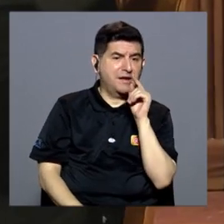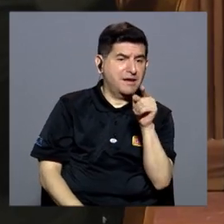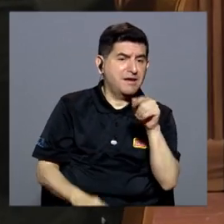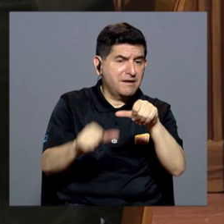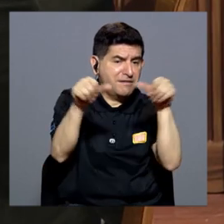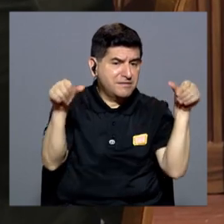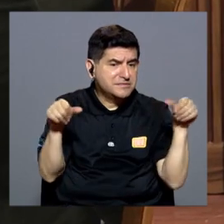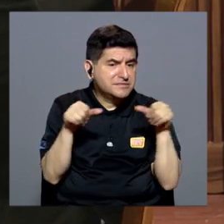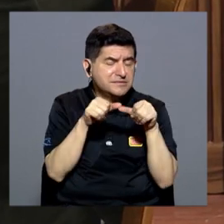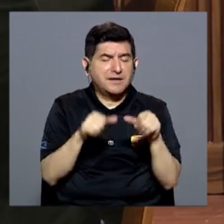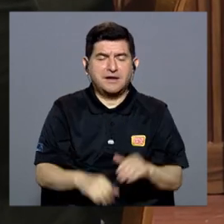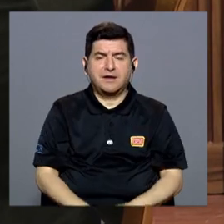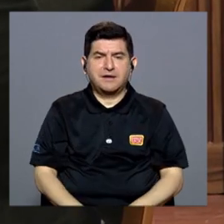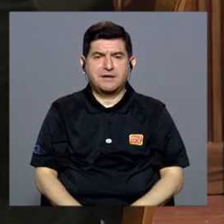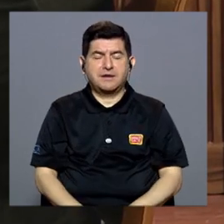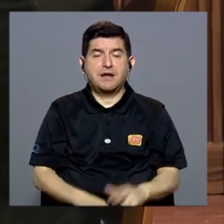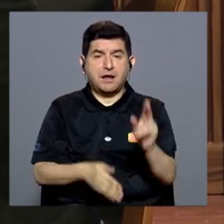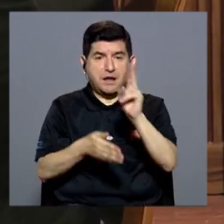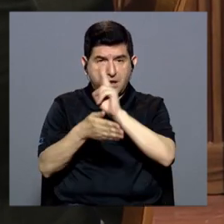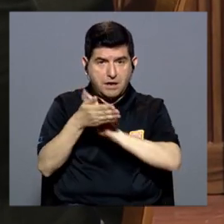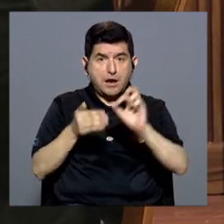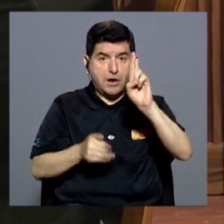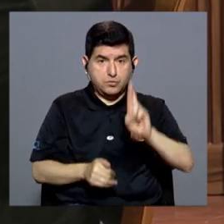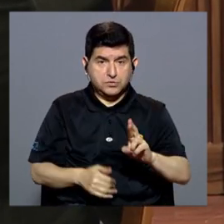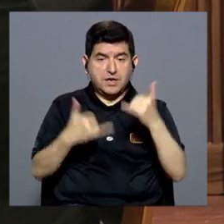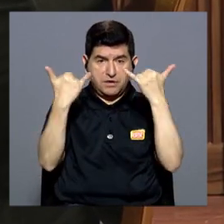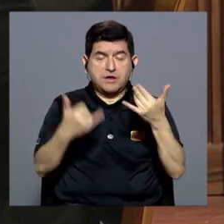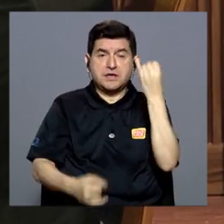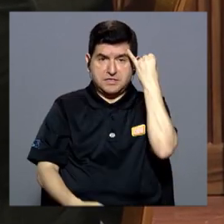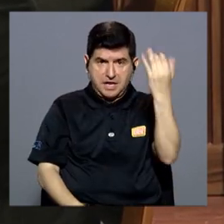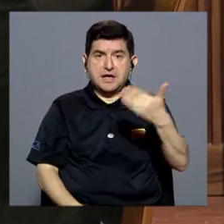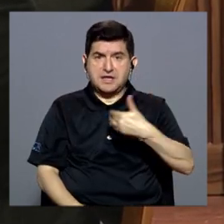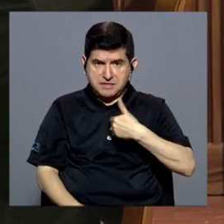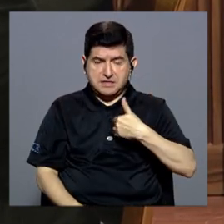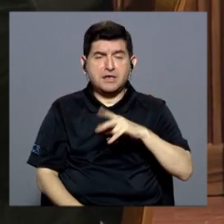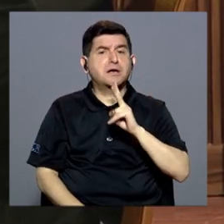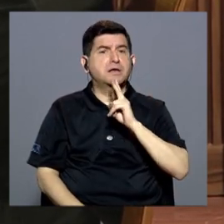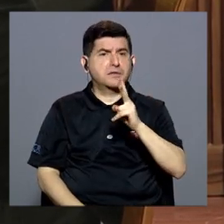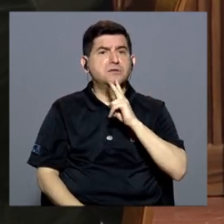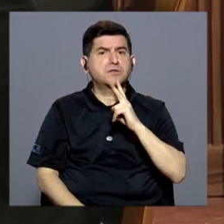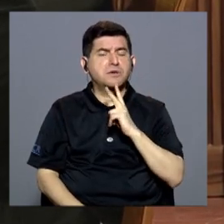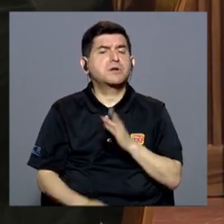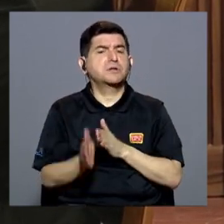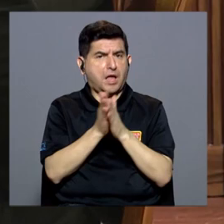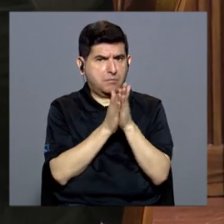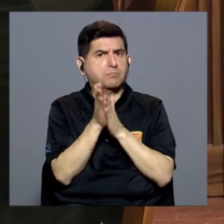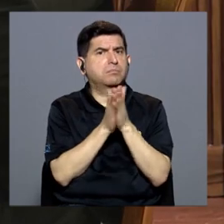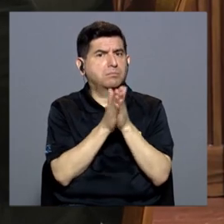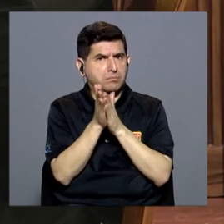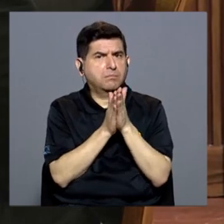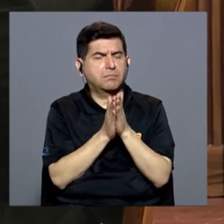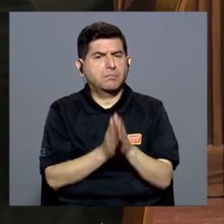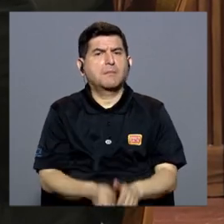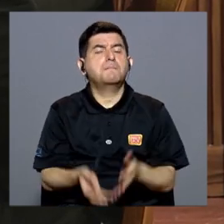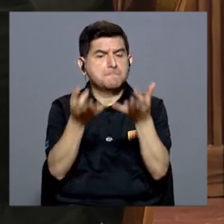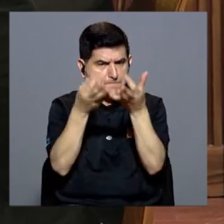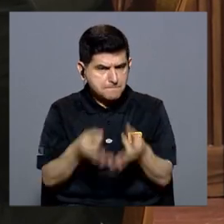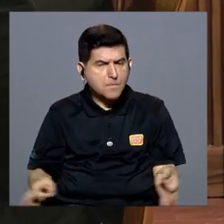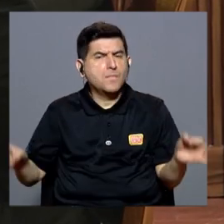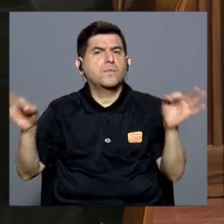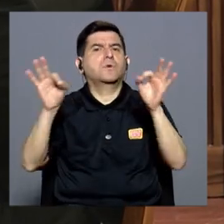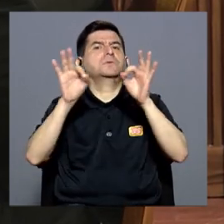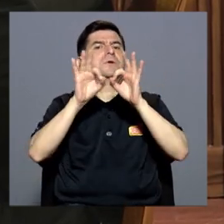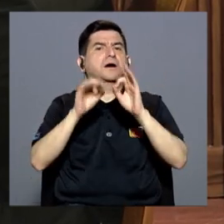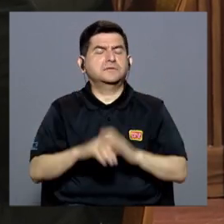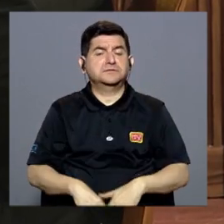en este campo, aunque en la Universidad de Costa Rica hay iniciativas verdaderamente provechosas, muy, muy importantes,